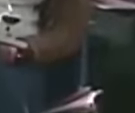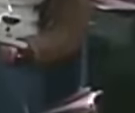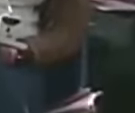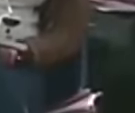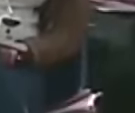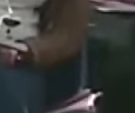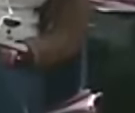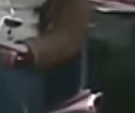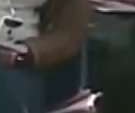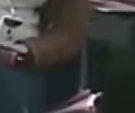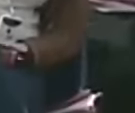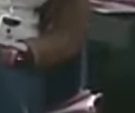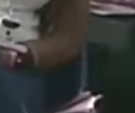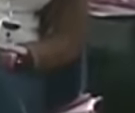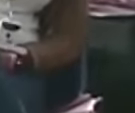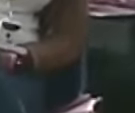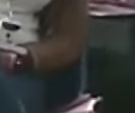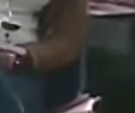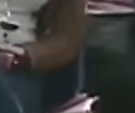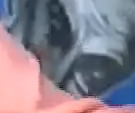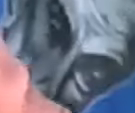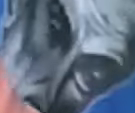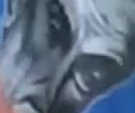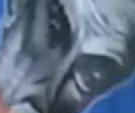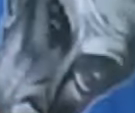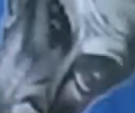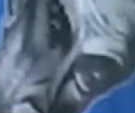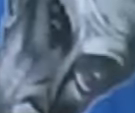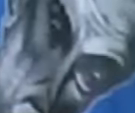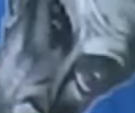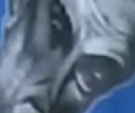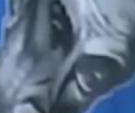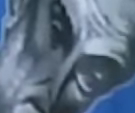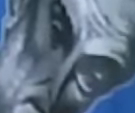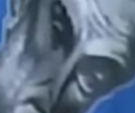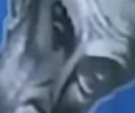que no es un tema para un año, ni siquiera para una década.